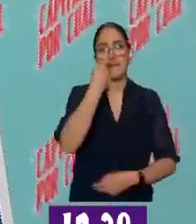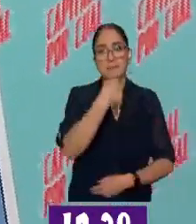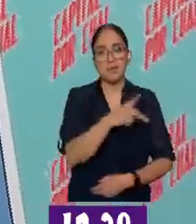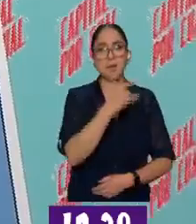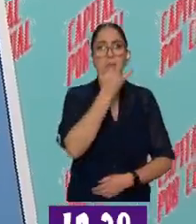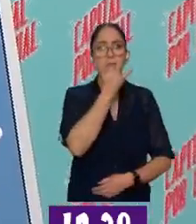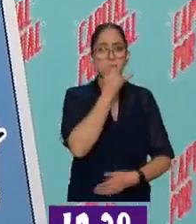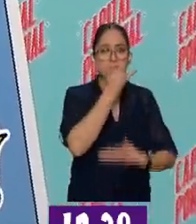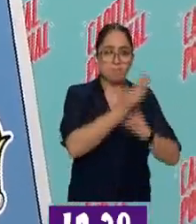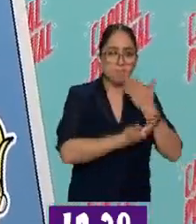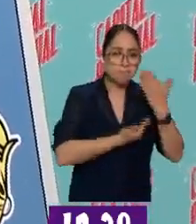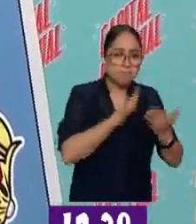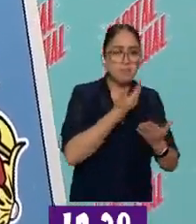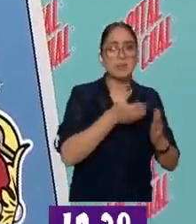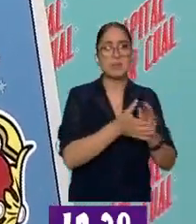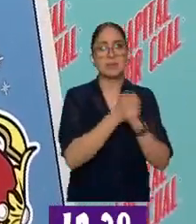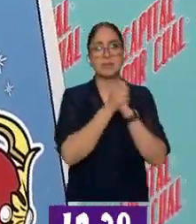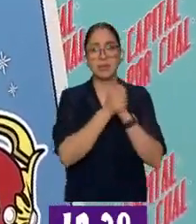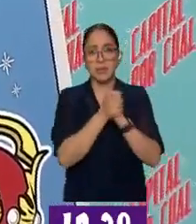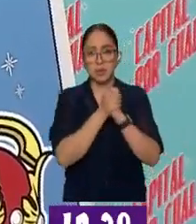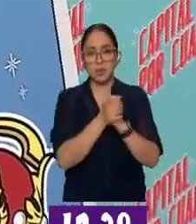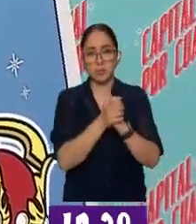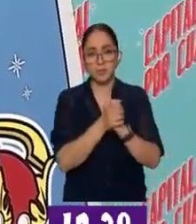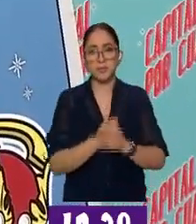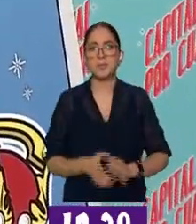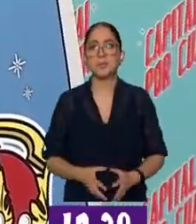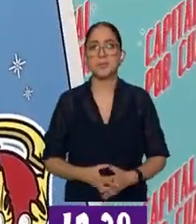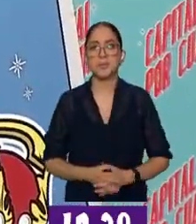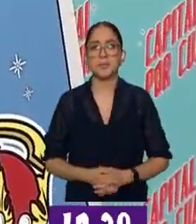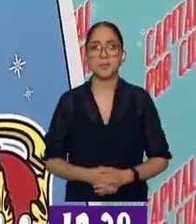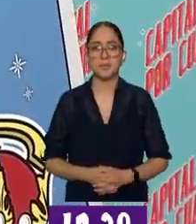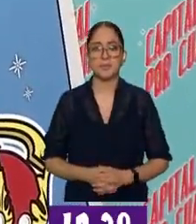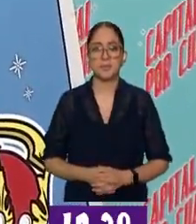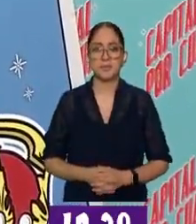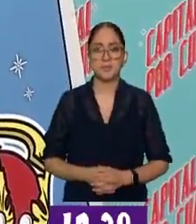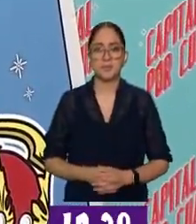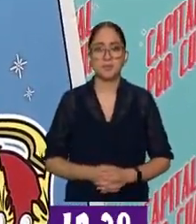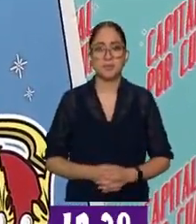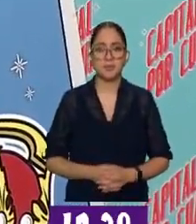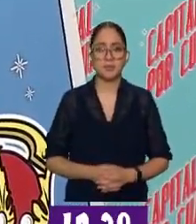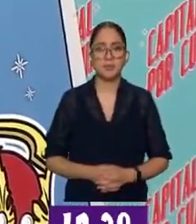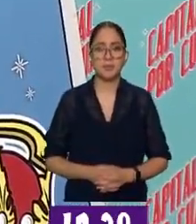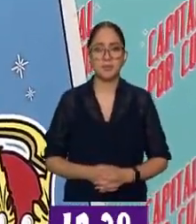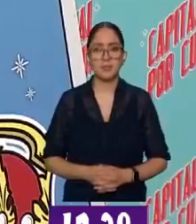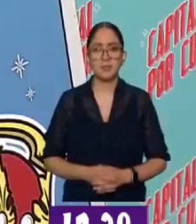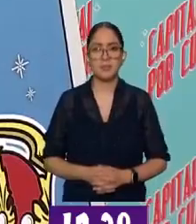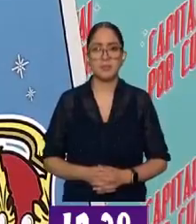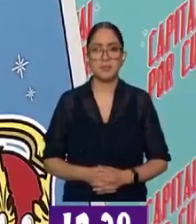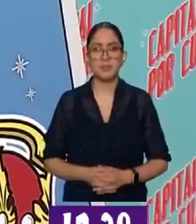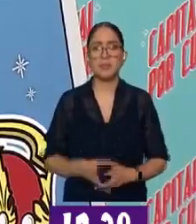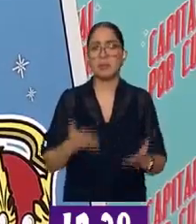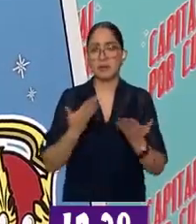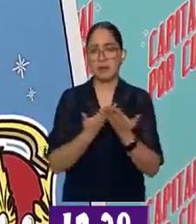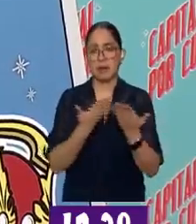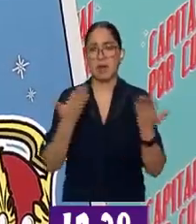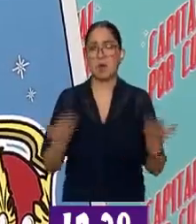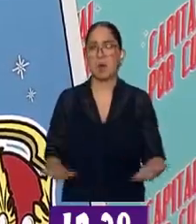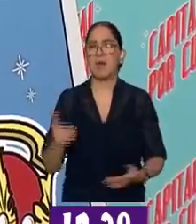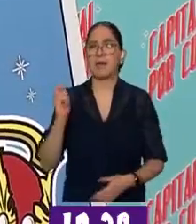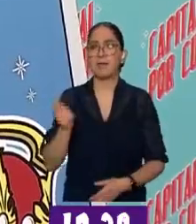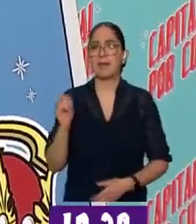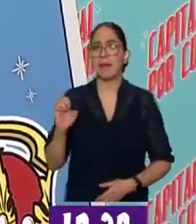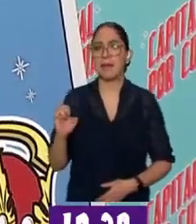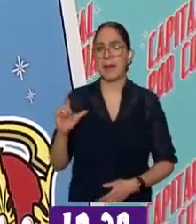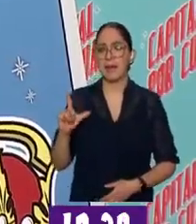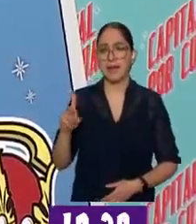sus saludos y bueno, pues de repente viene este revival, este hype de Elvis